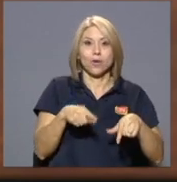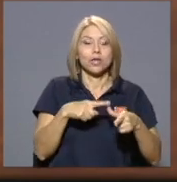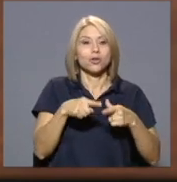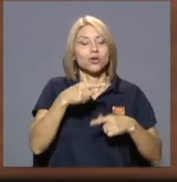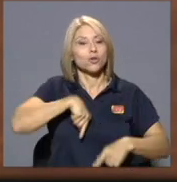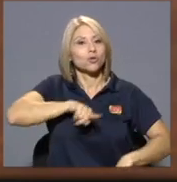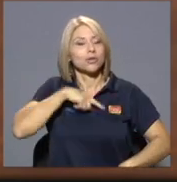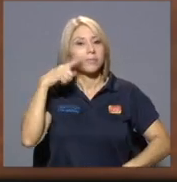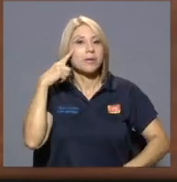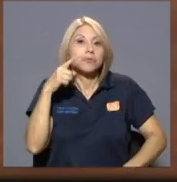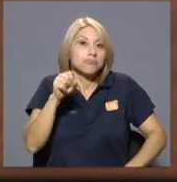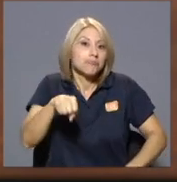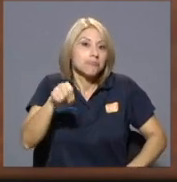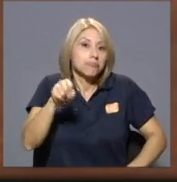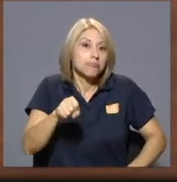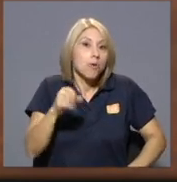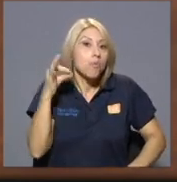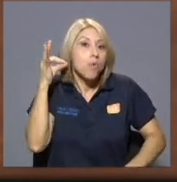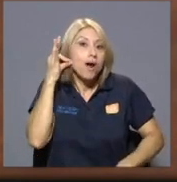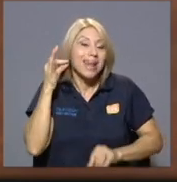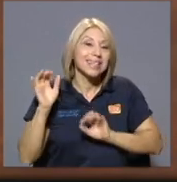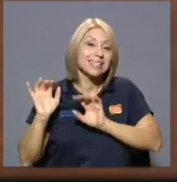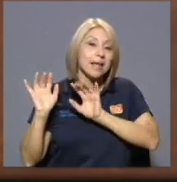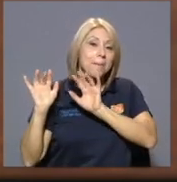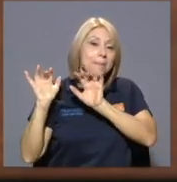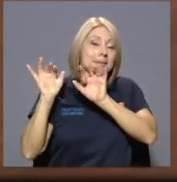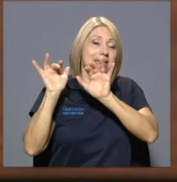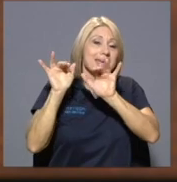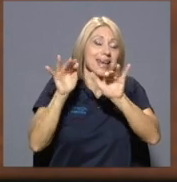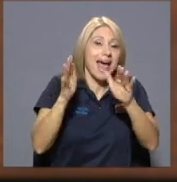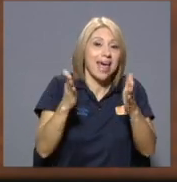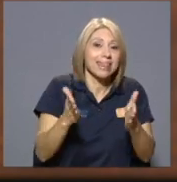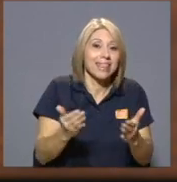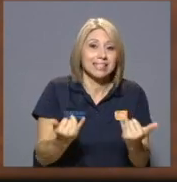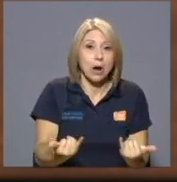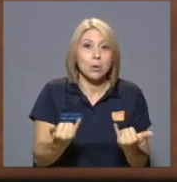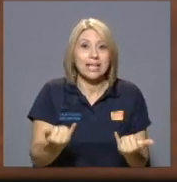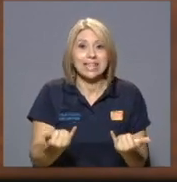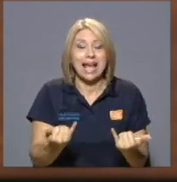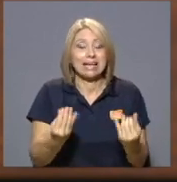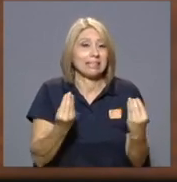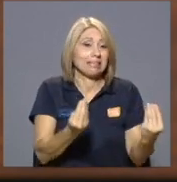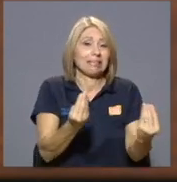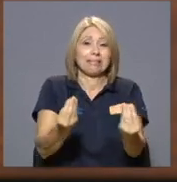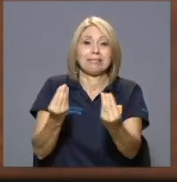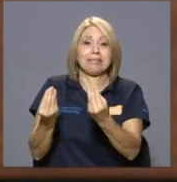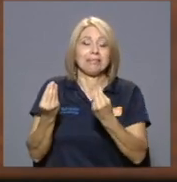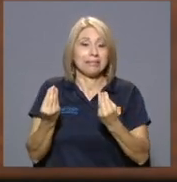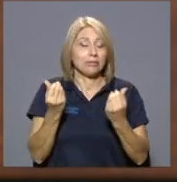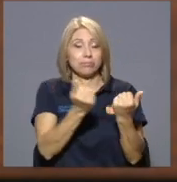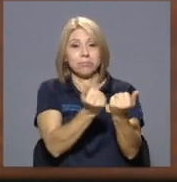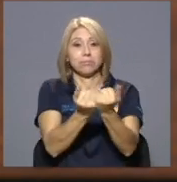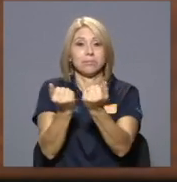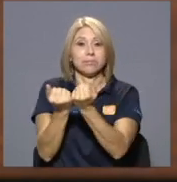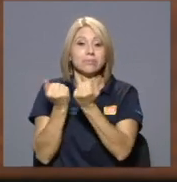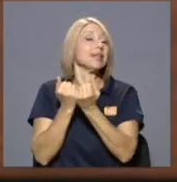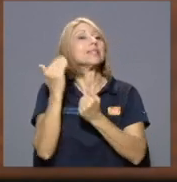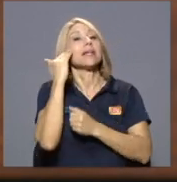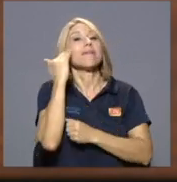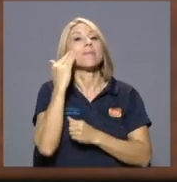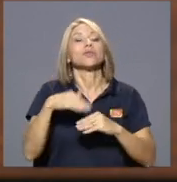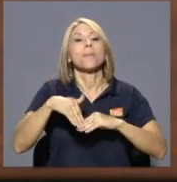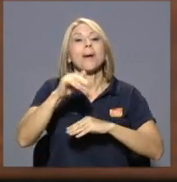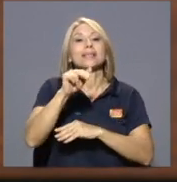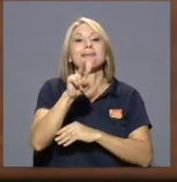mujeres migrantes, ahorita los flujos migratorios están totalmente abarrotados, ¿verdad? Sabemos que totalmente hay más de